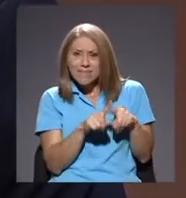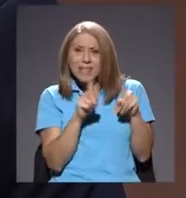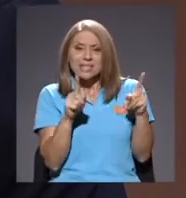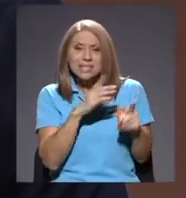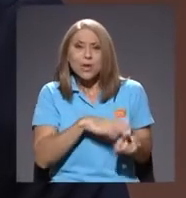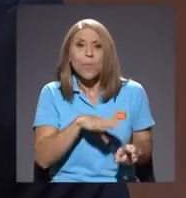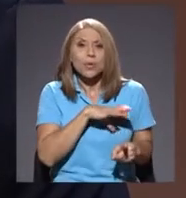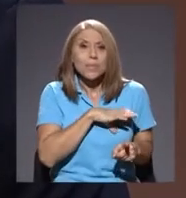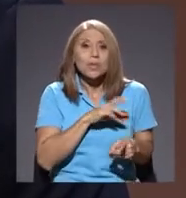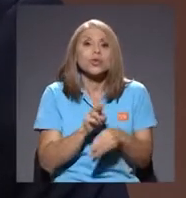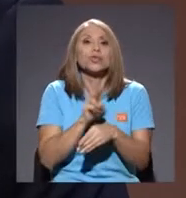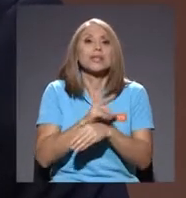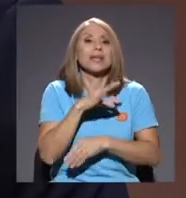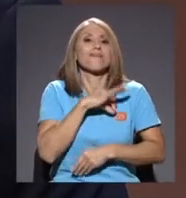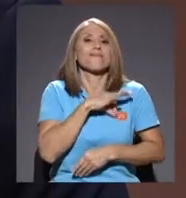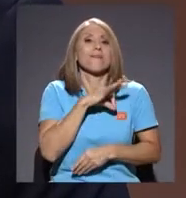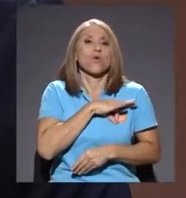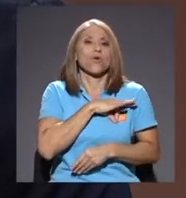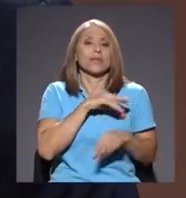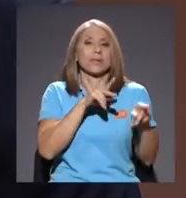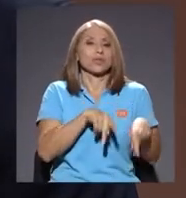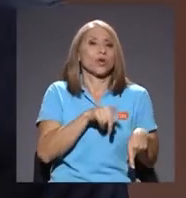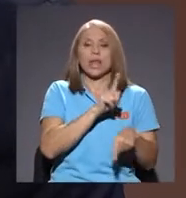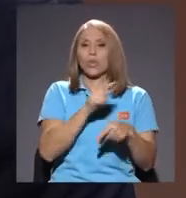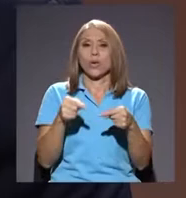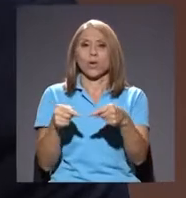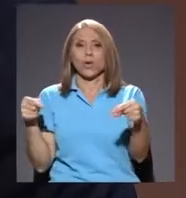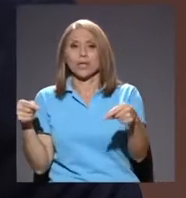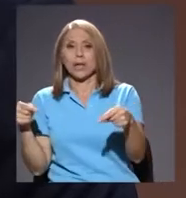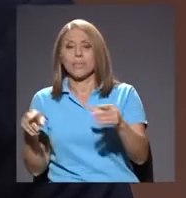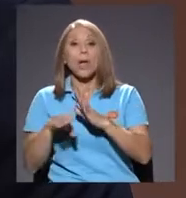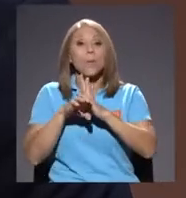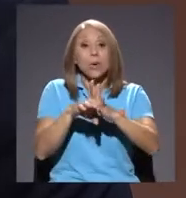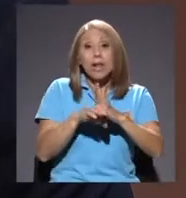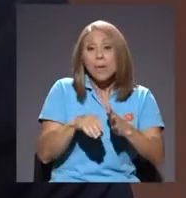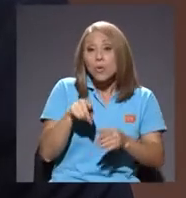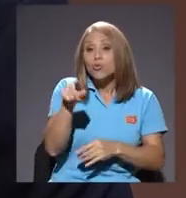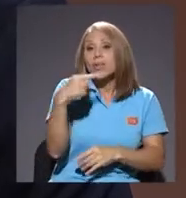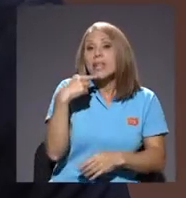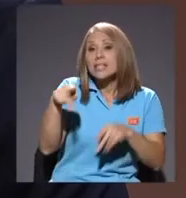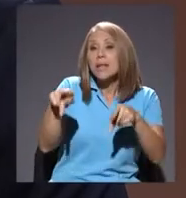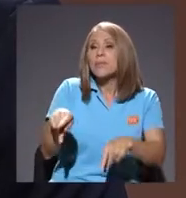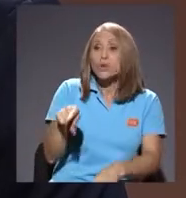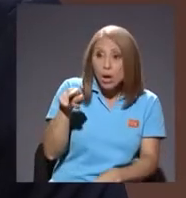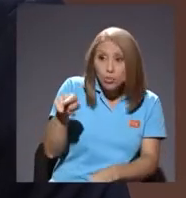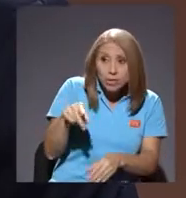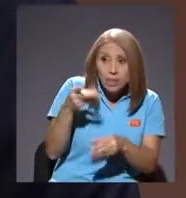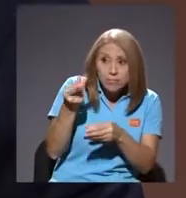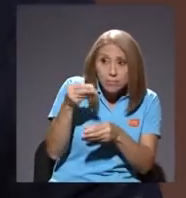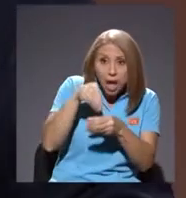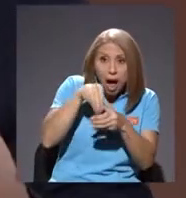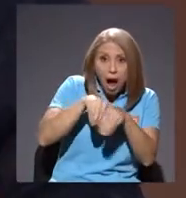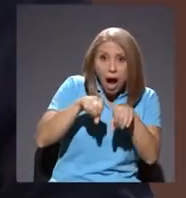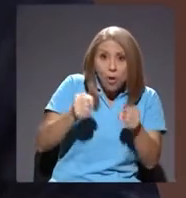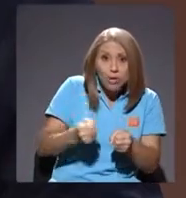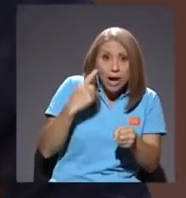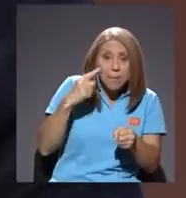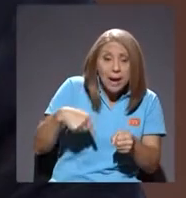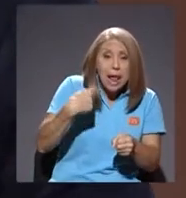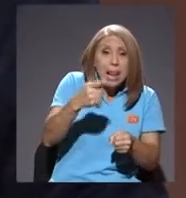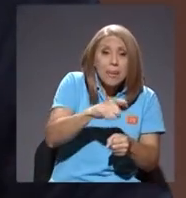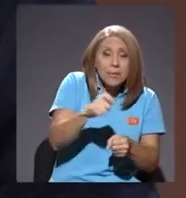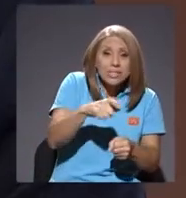o sea si usted es si usted pone una persona a elegir entre si ahorrar para la pensión y normal lo más fácil es decir nuevo para la pensión porque requiere un proceso mental